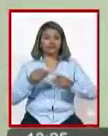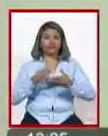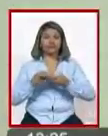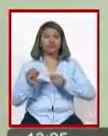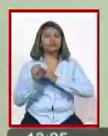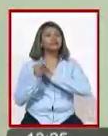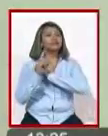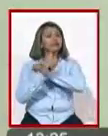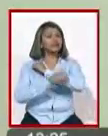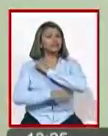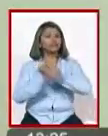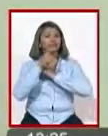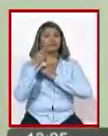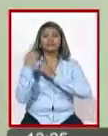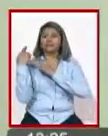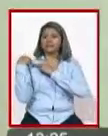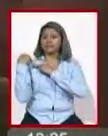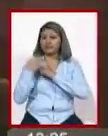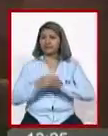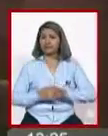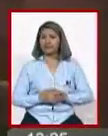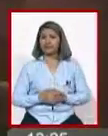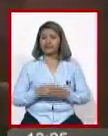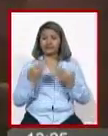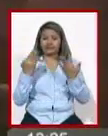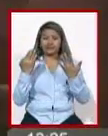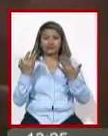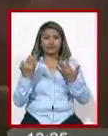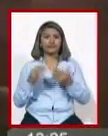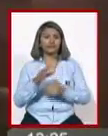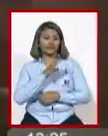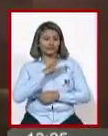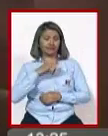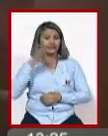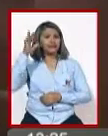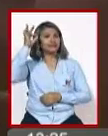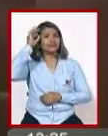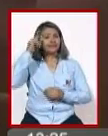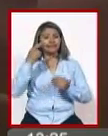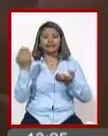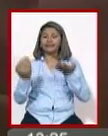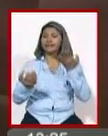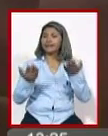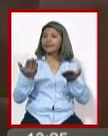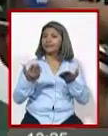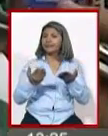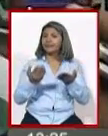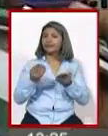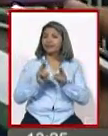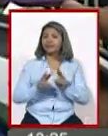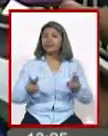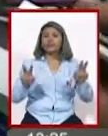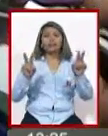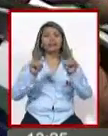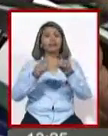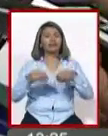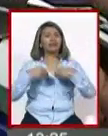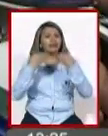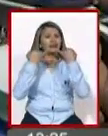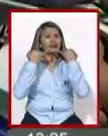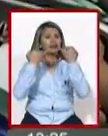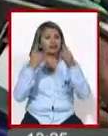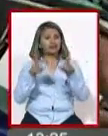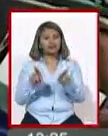hechos y sancionando a los responsables en todo caso. Bueno, eso estamos esperando, que la Comisión de Fiscales haga una valoración correspondiente y emita un